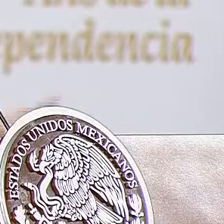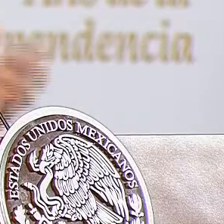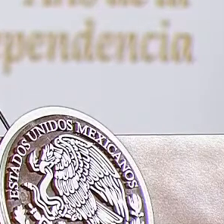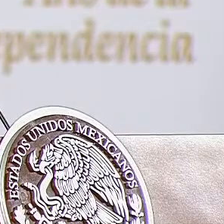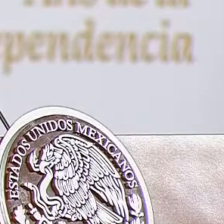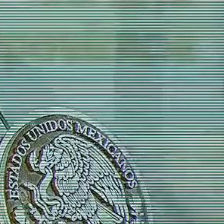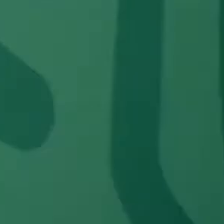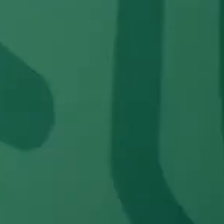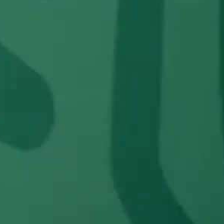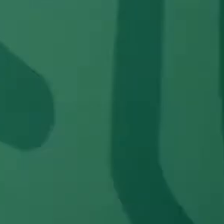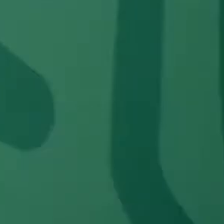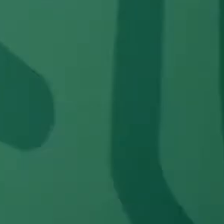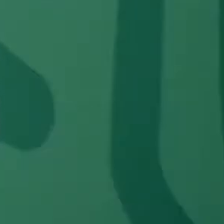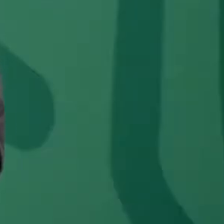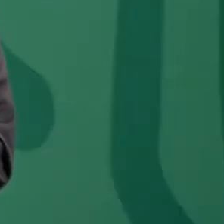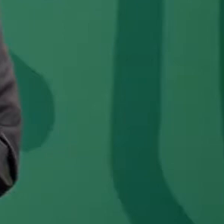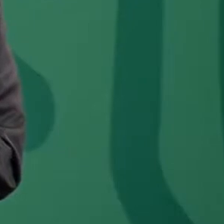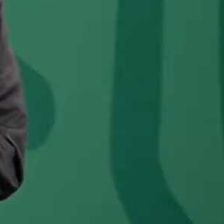Imagínense